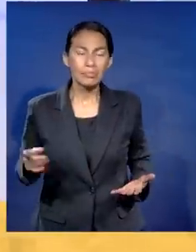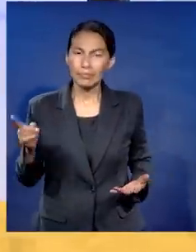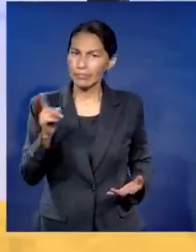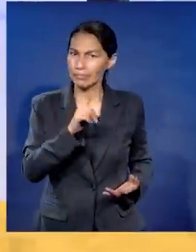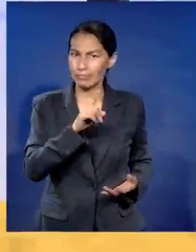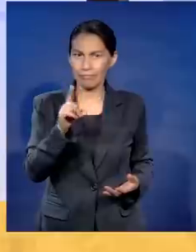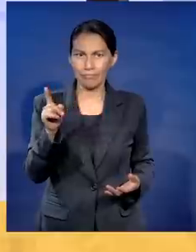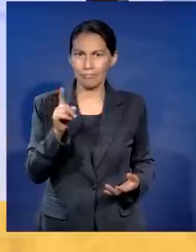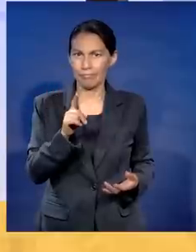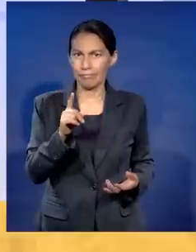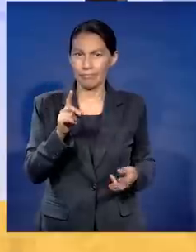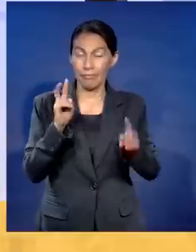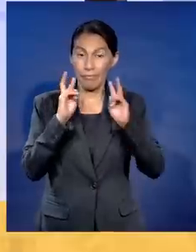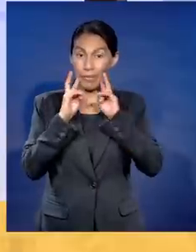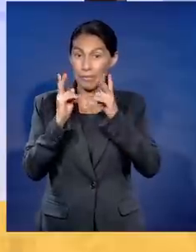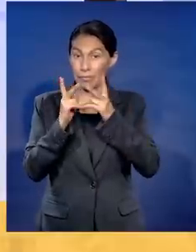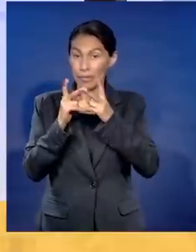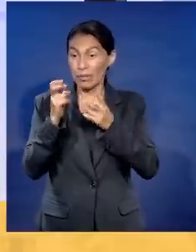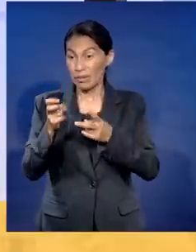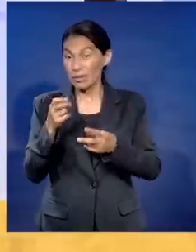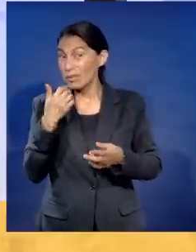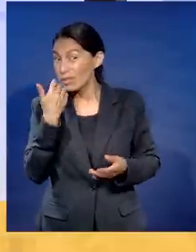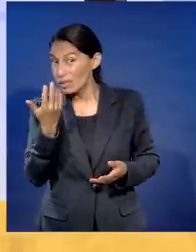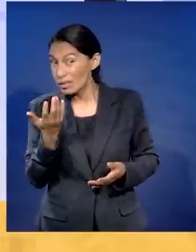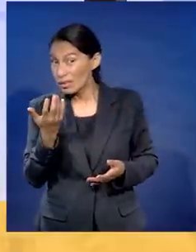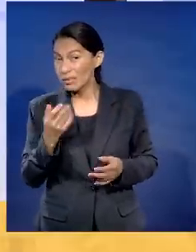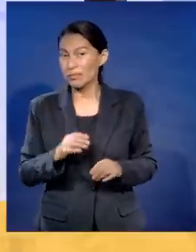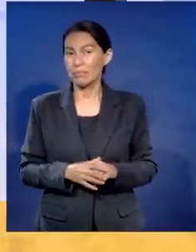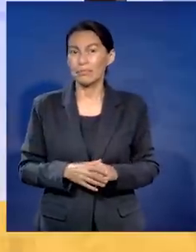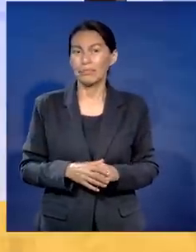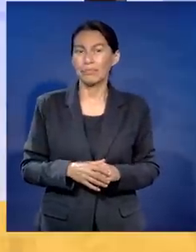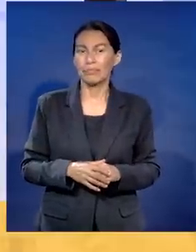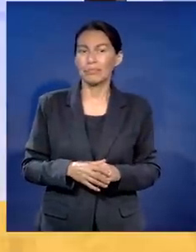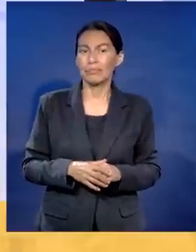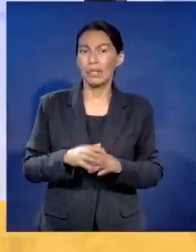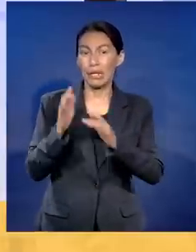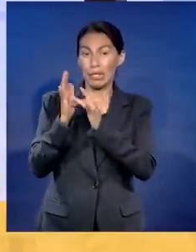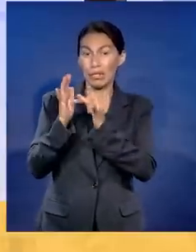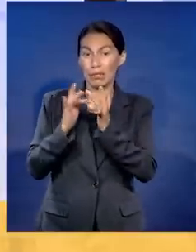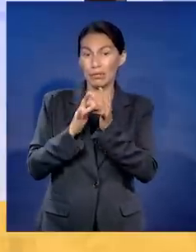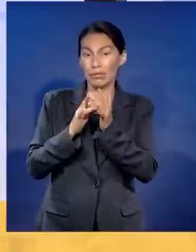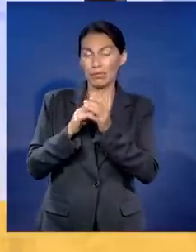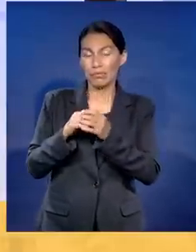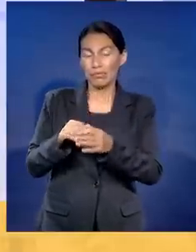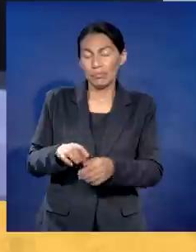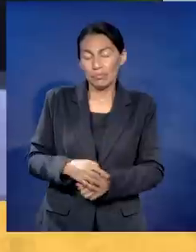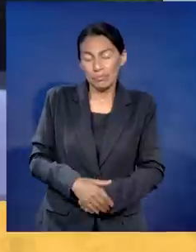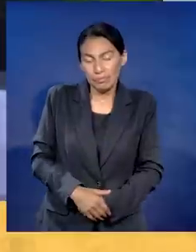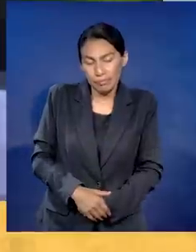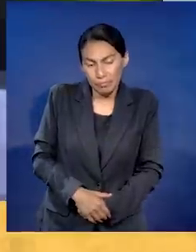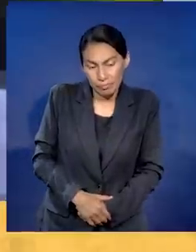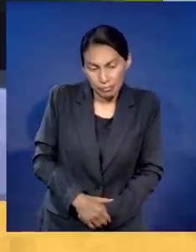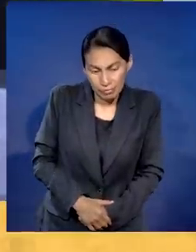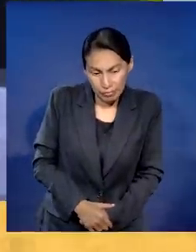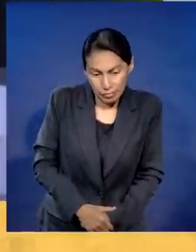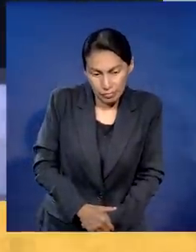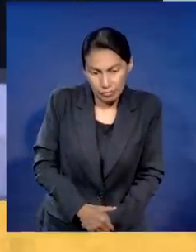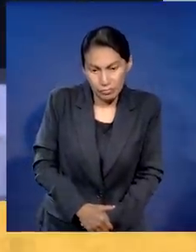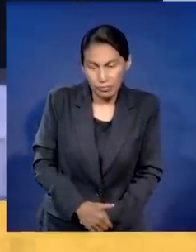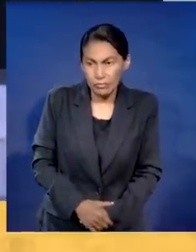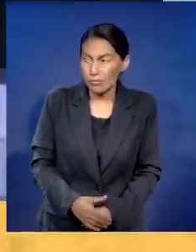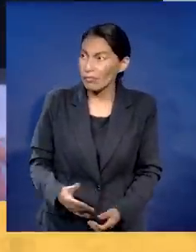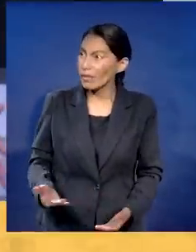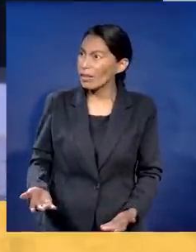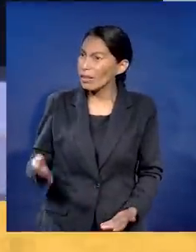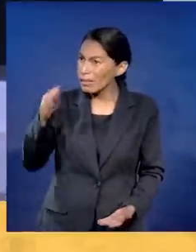No alegó ser quien Pedro quería que fuera. ¿Está conmigo? Se lo llevaron como un corderito al matadero.